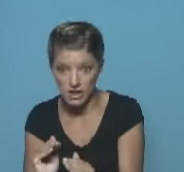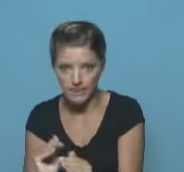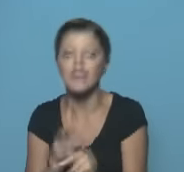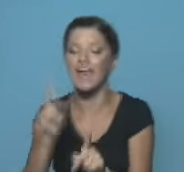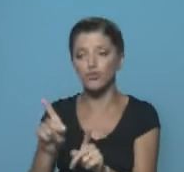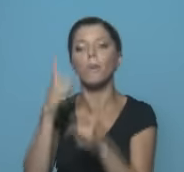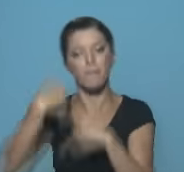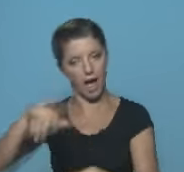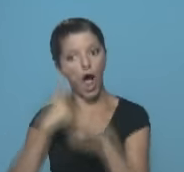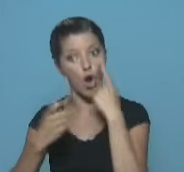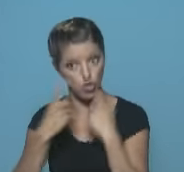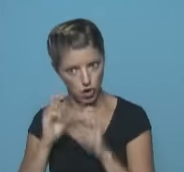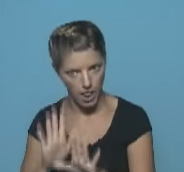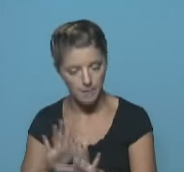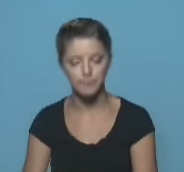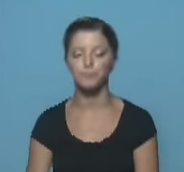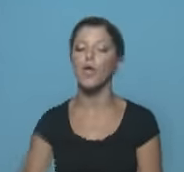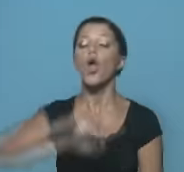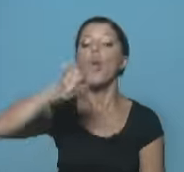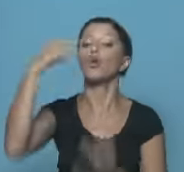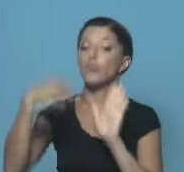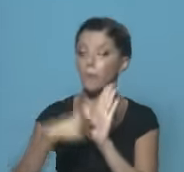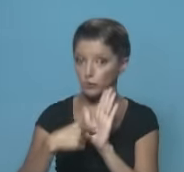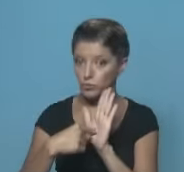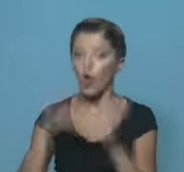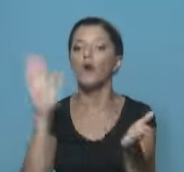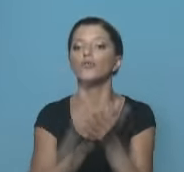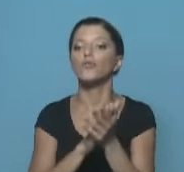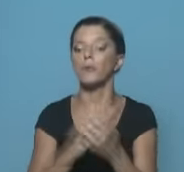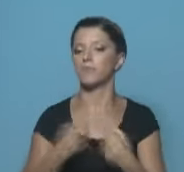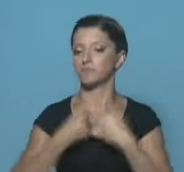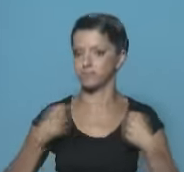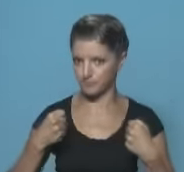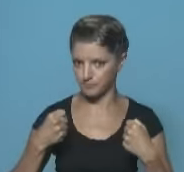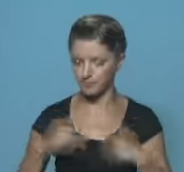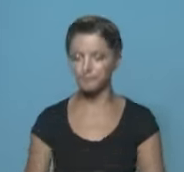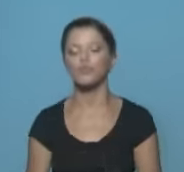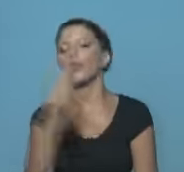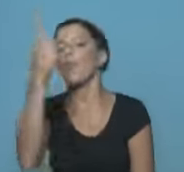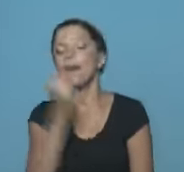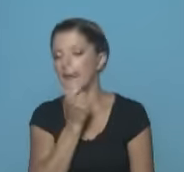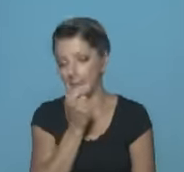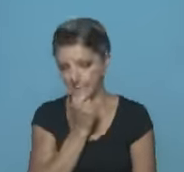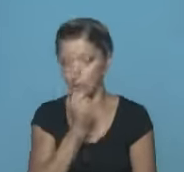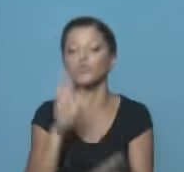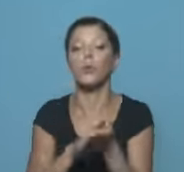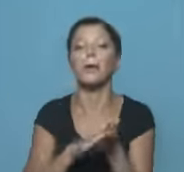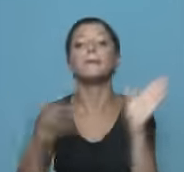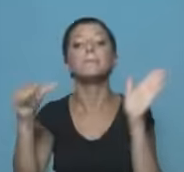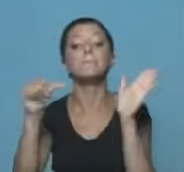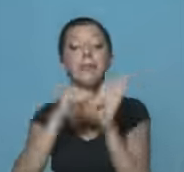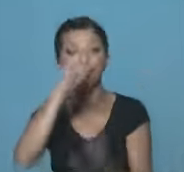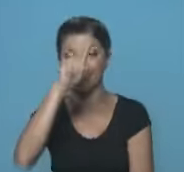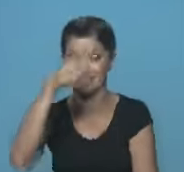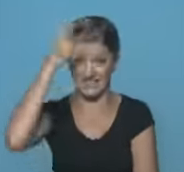consumidores. Otra práctica es el abuso de posición dominante. Les quiero dar un ejemplo de Chile, de un